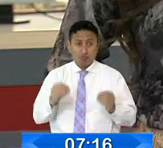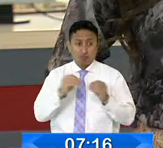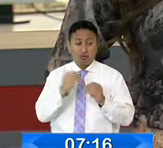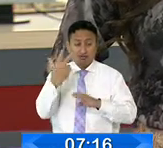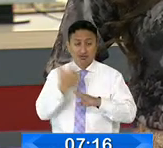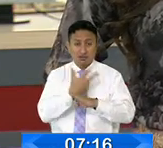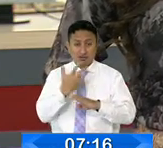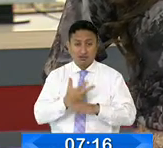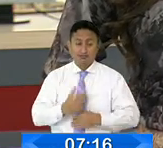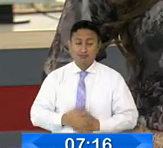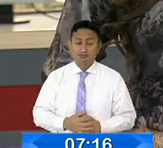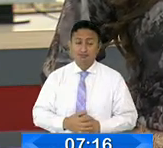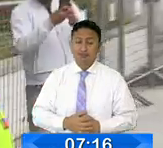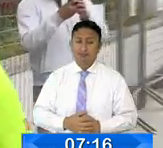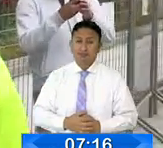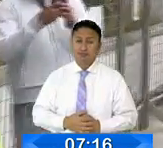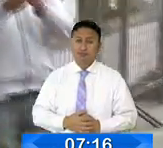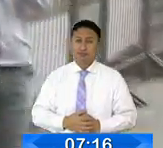tercera ocasión.